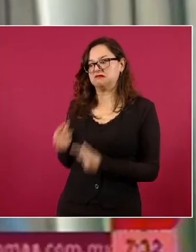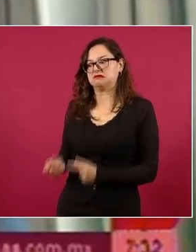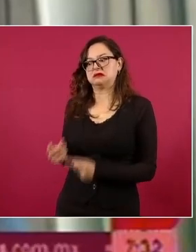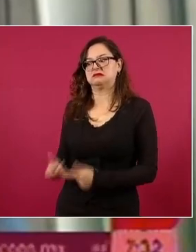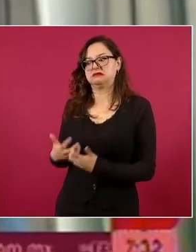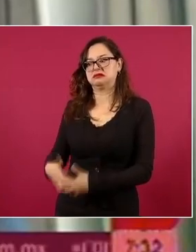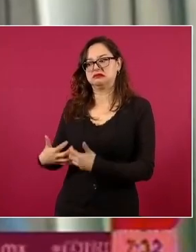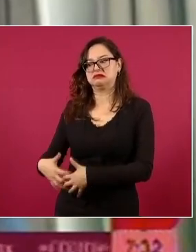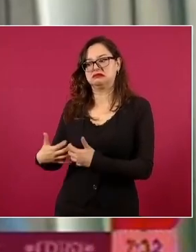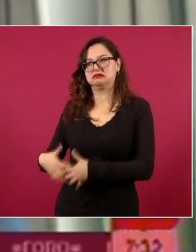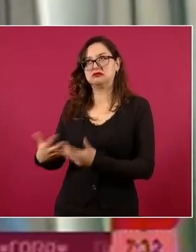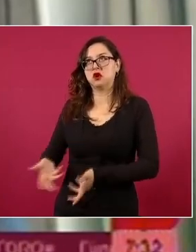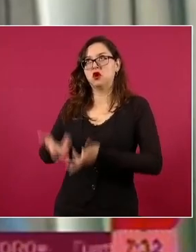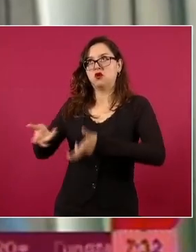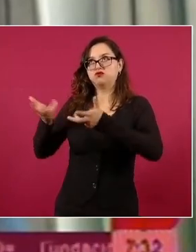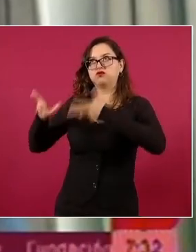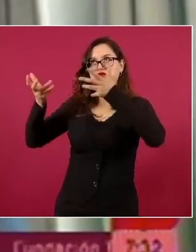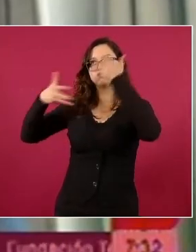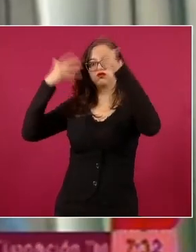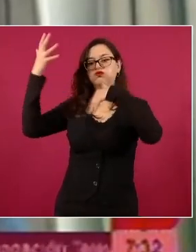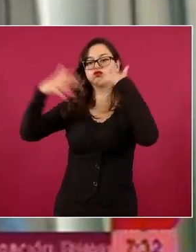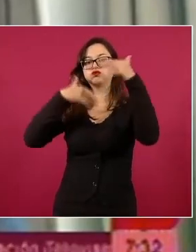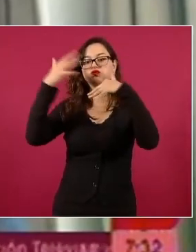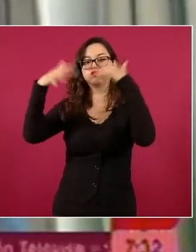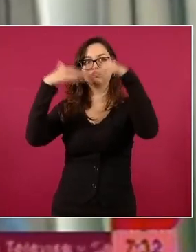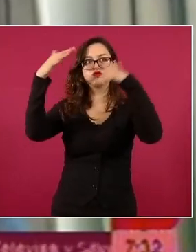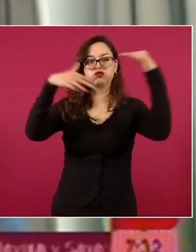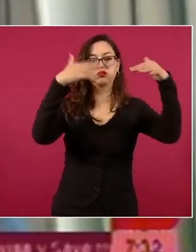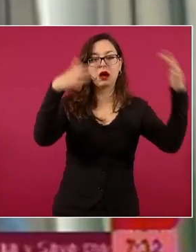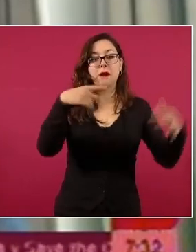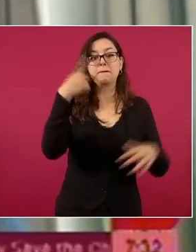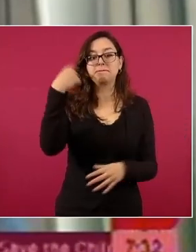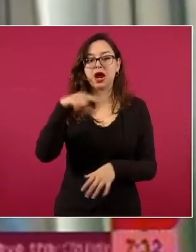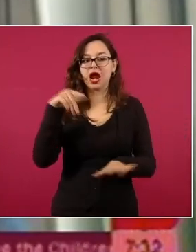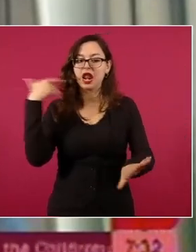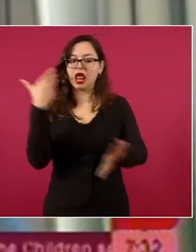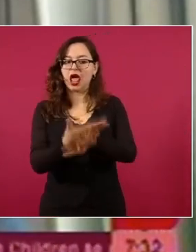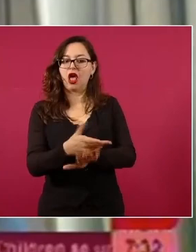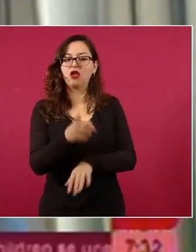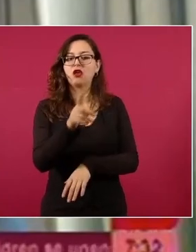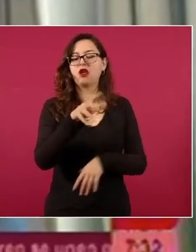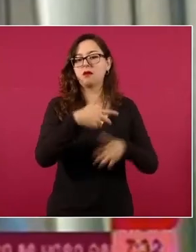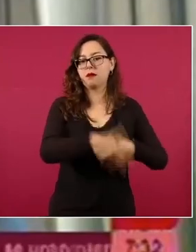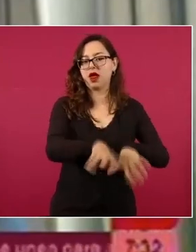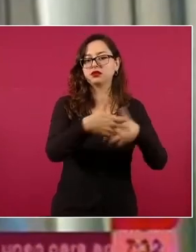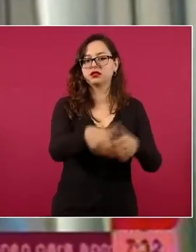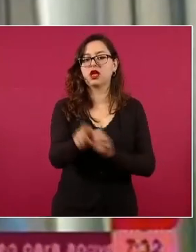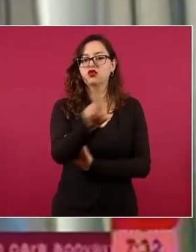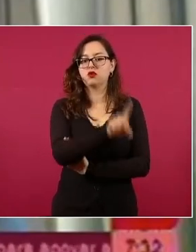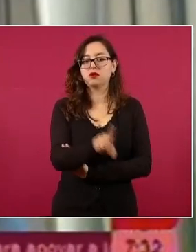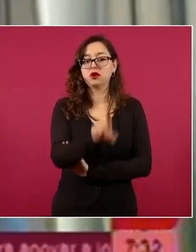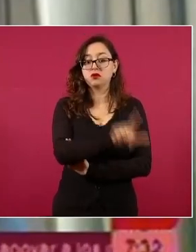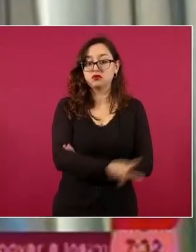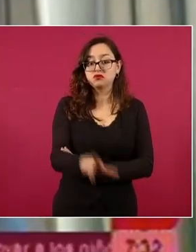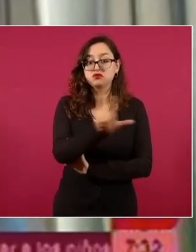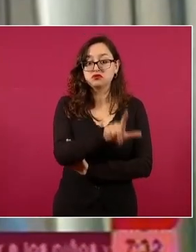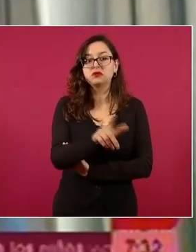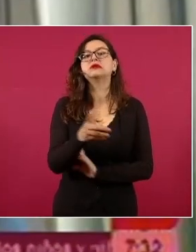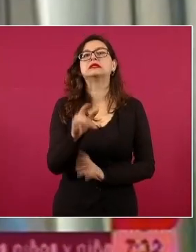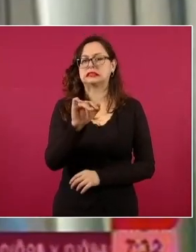el domingo y que luego también tuvo el lunes, que seguramente los datos que pueden enseñar son reales.